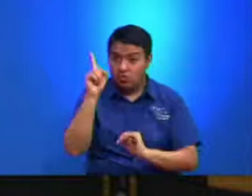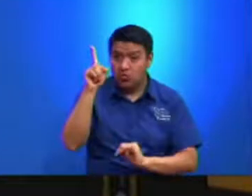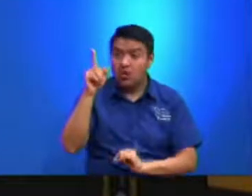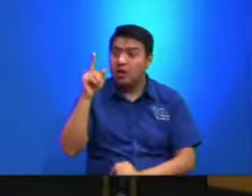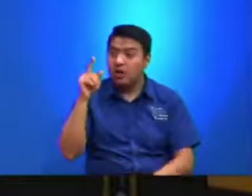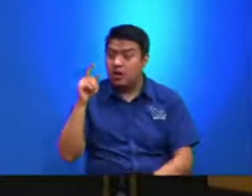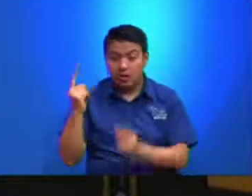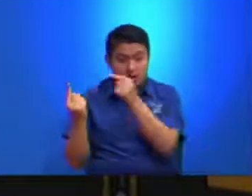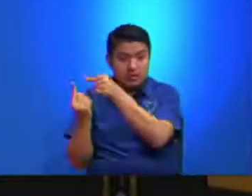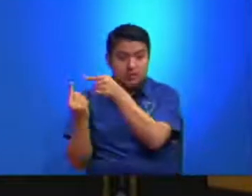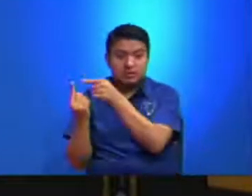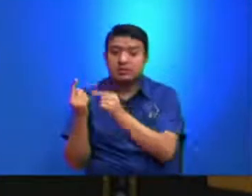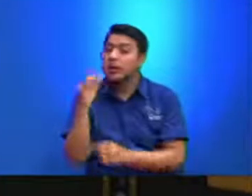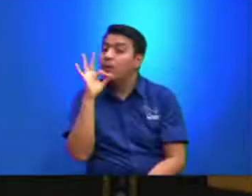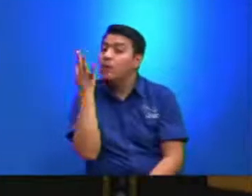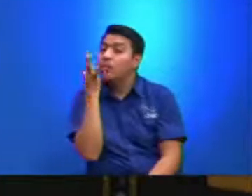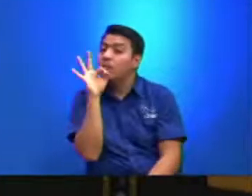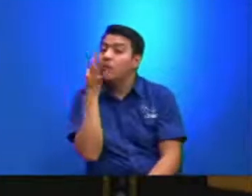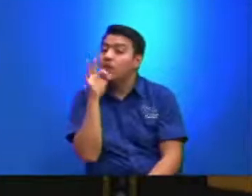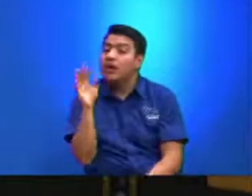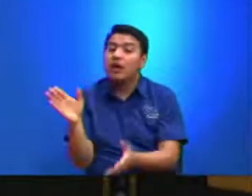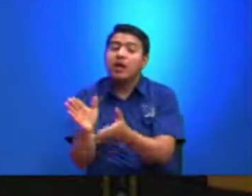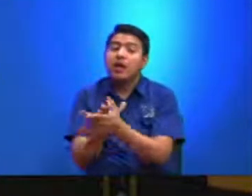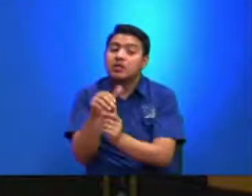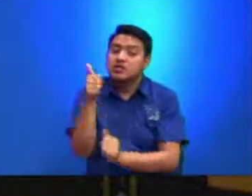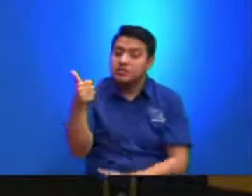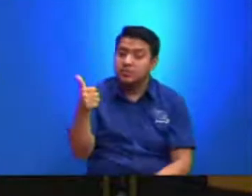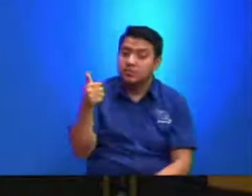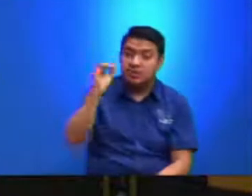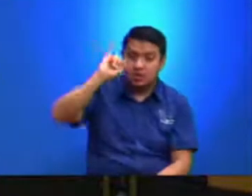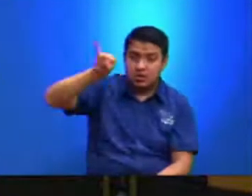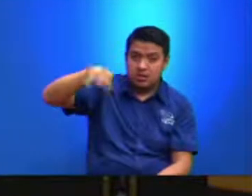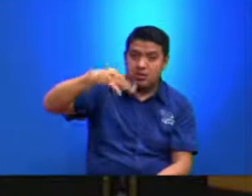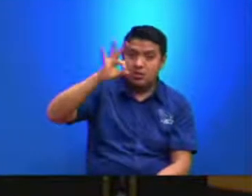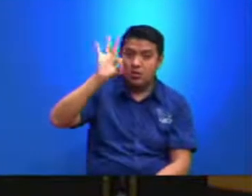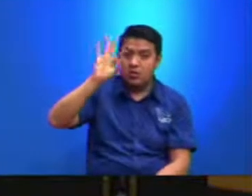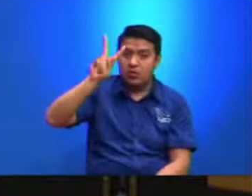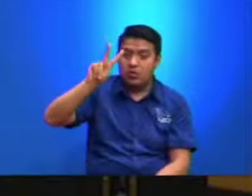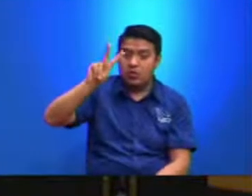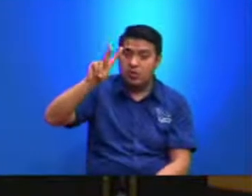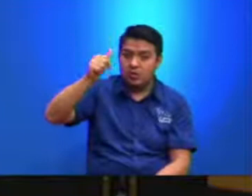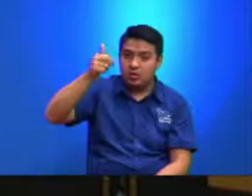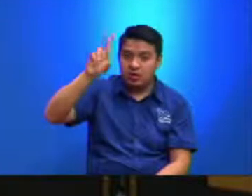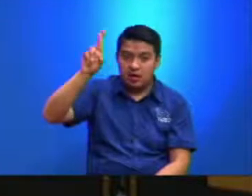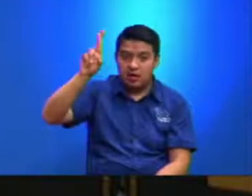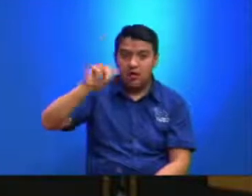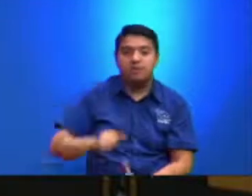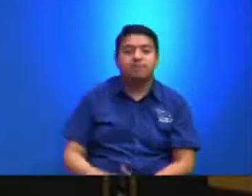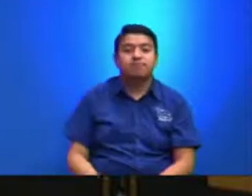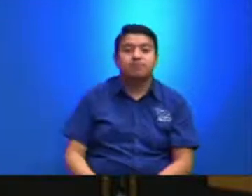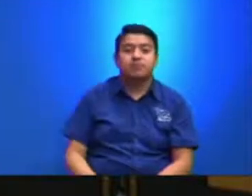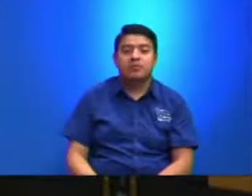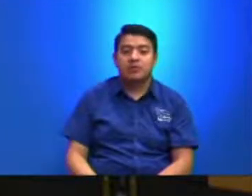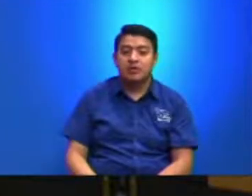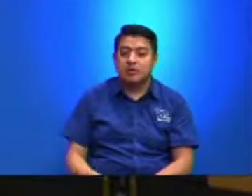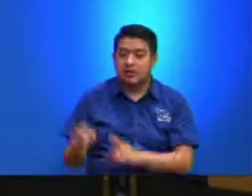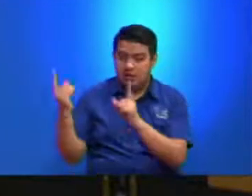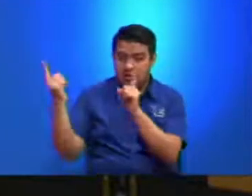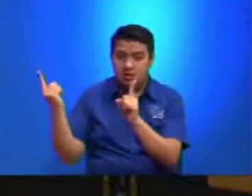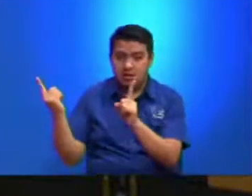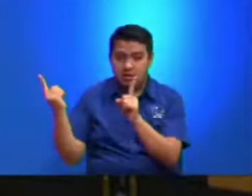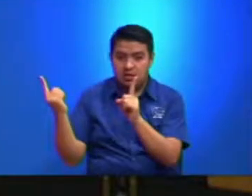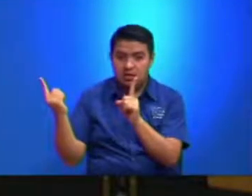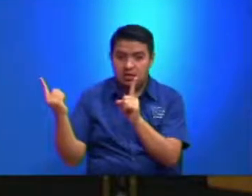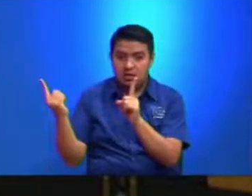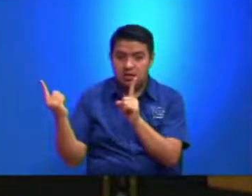cierto, y ella era familiar también del rey, y se metió y